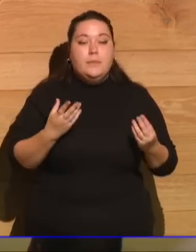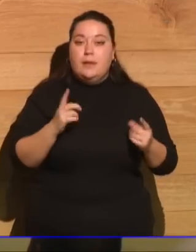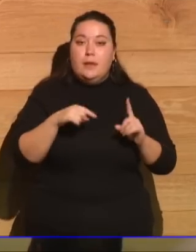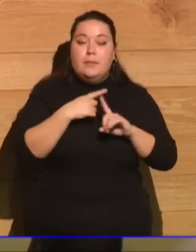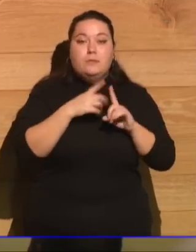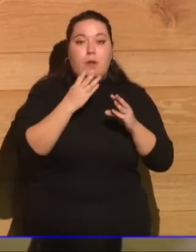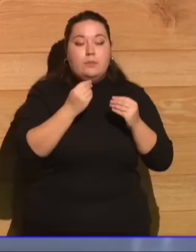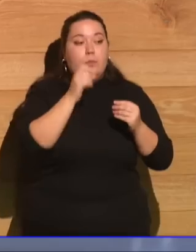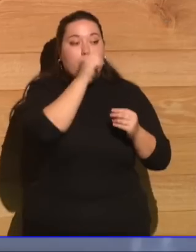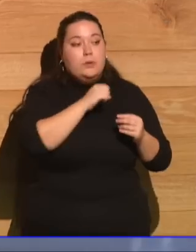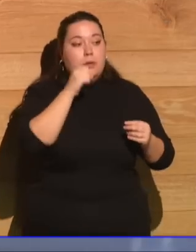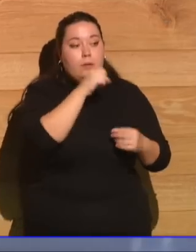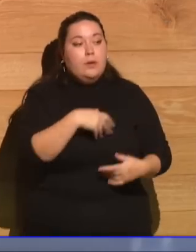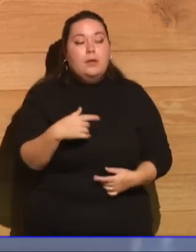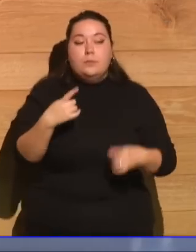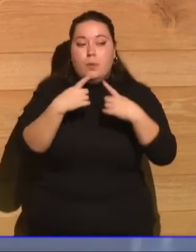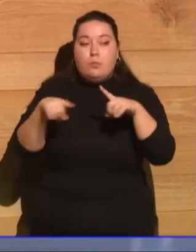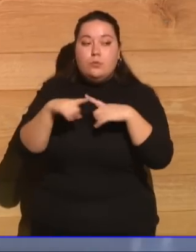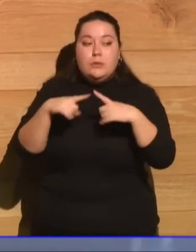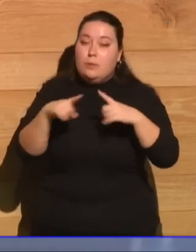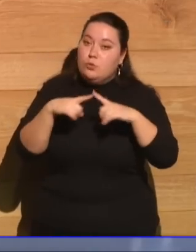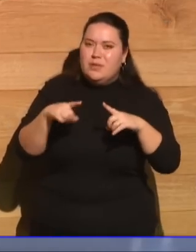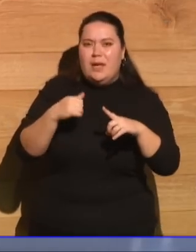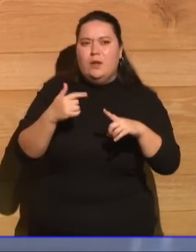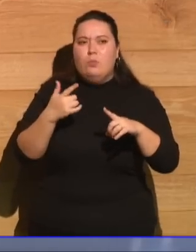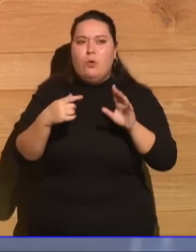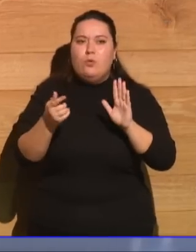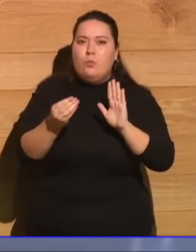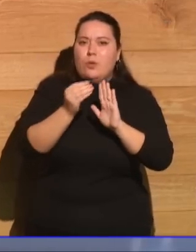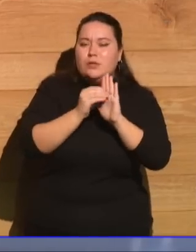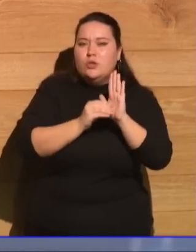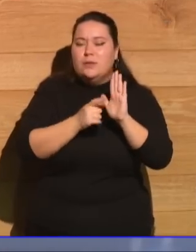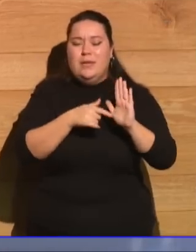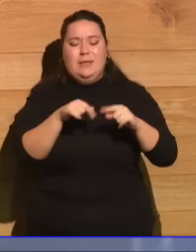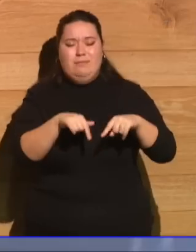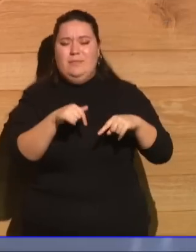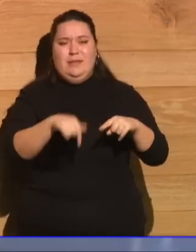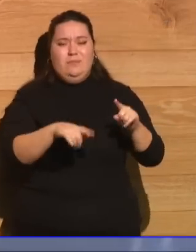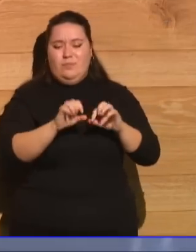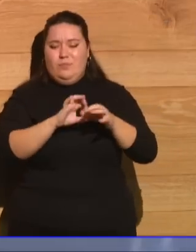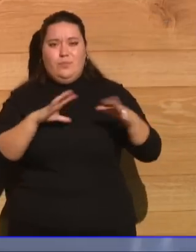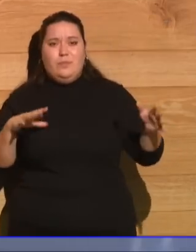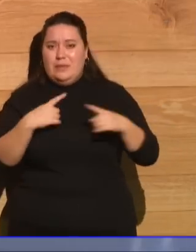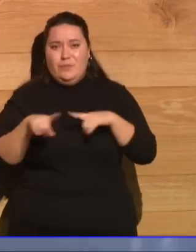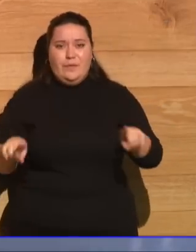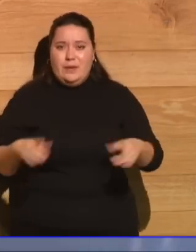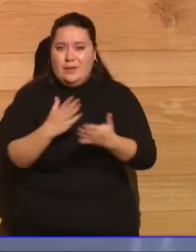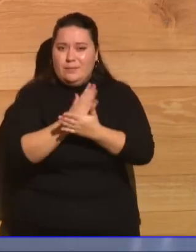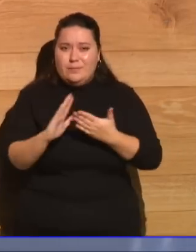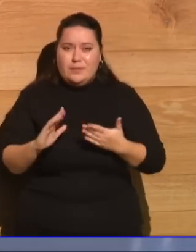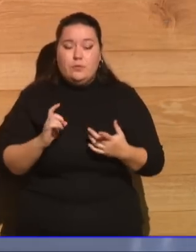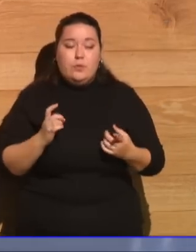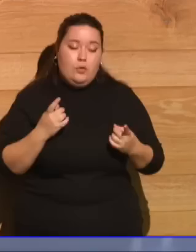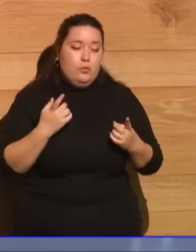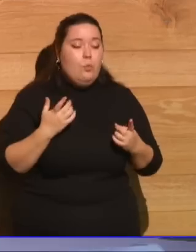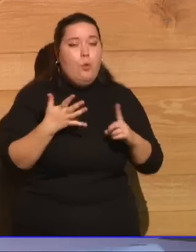Pero eso es lo Pero chulo lo- que sea en un musical, porque el musical tiene unas connotaciones que aquí es diferente, claro. Aquí te habla de un intento de violación.